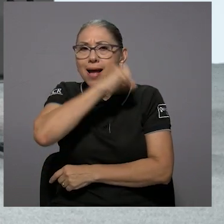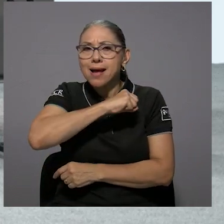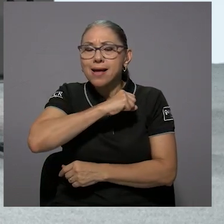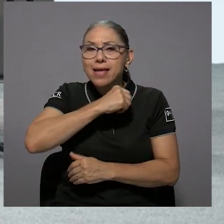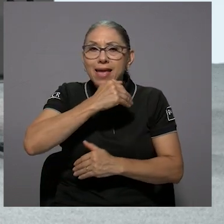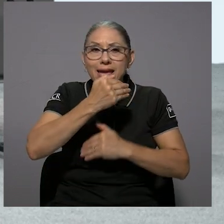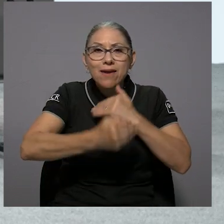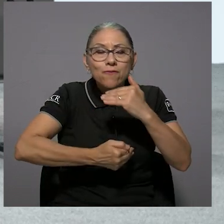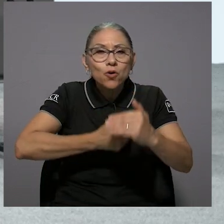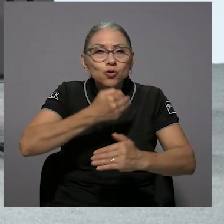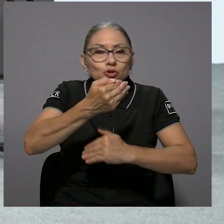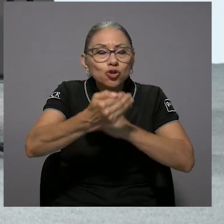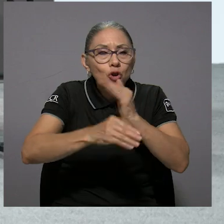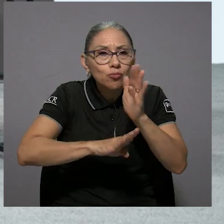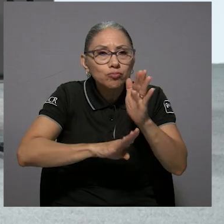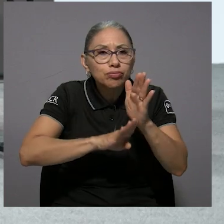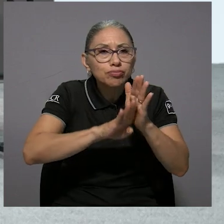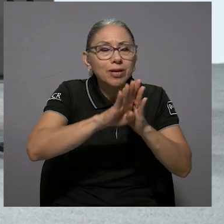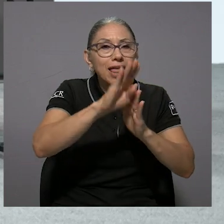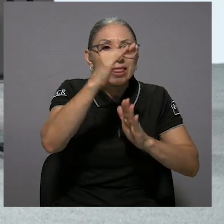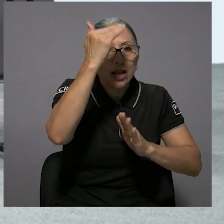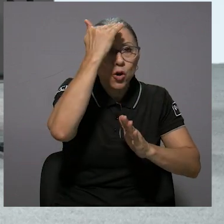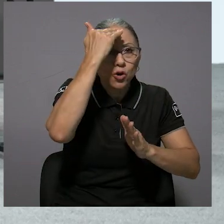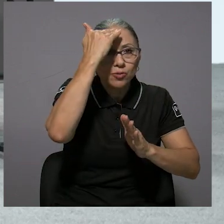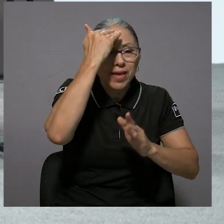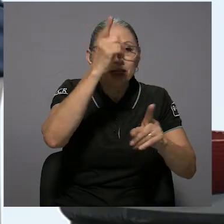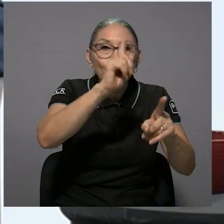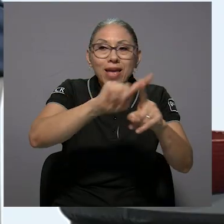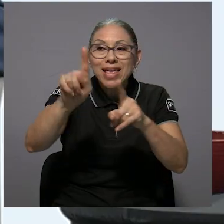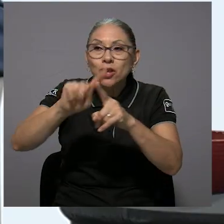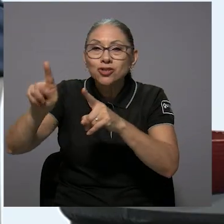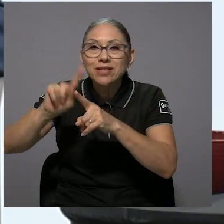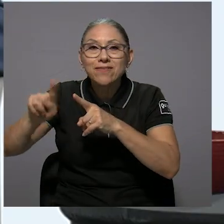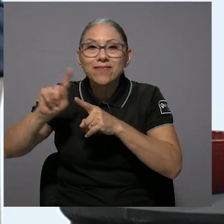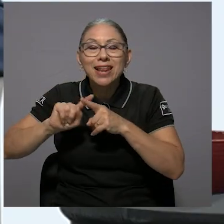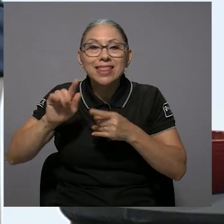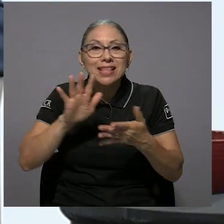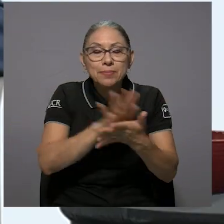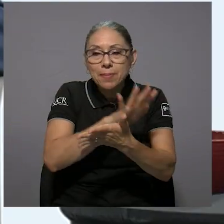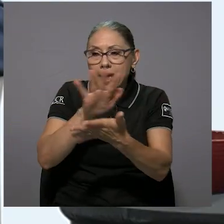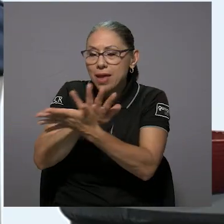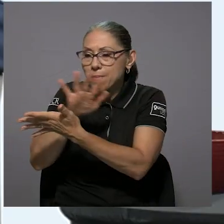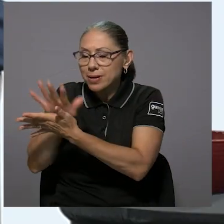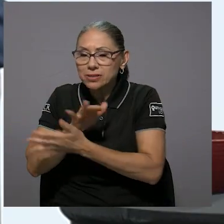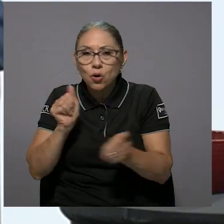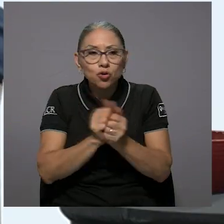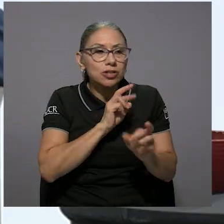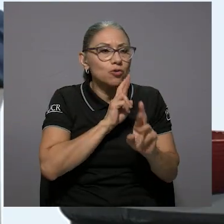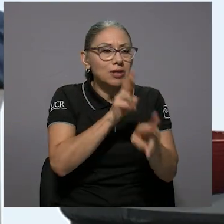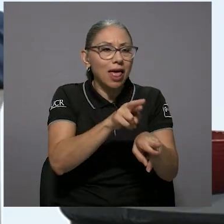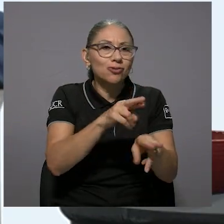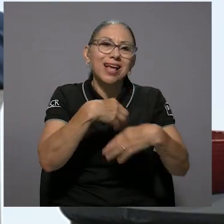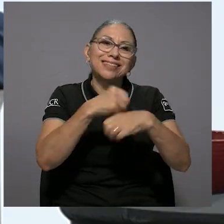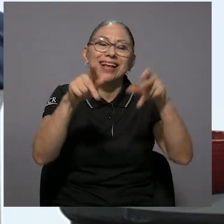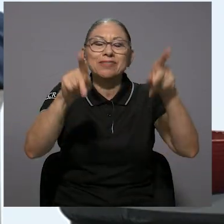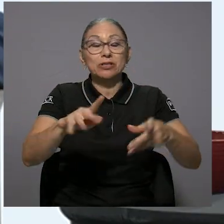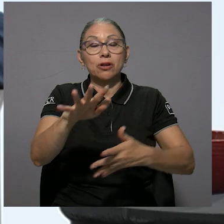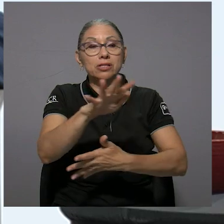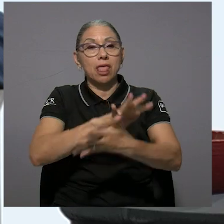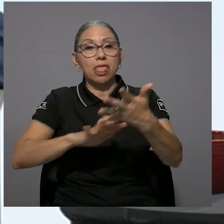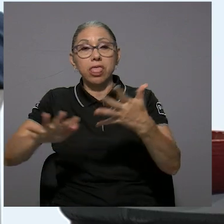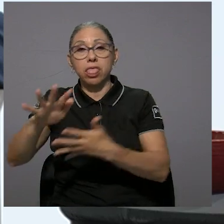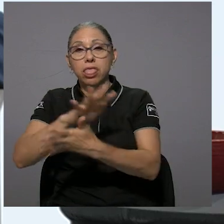del conocimiento y los diferentes papers con diferentes resultados estaban confundiendo a la población. En esa línea de la